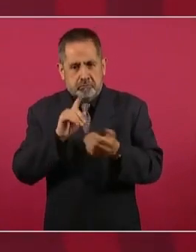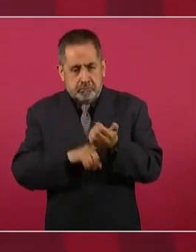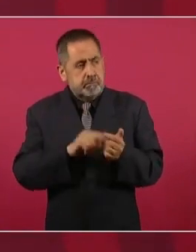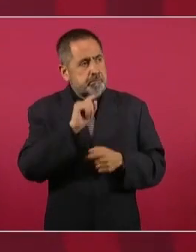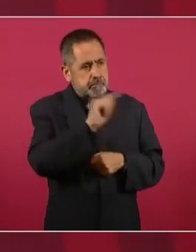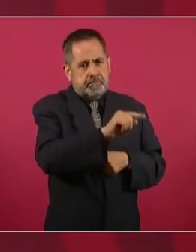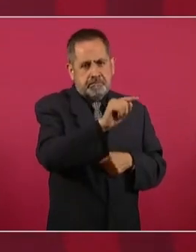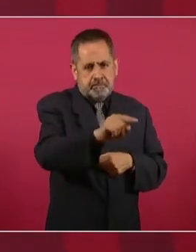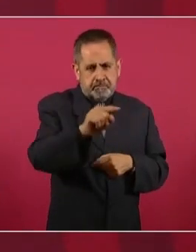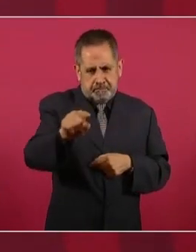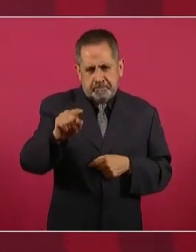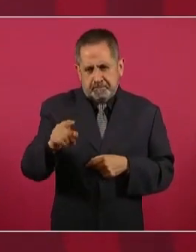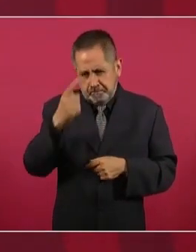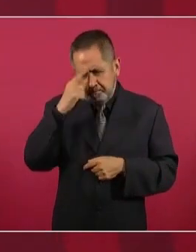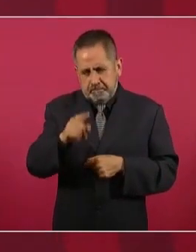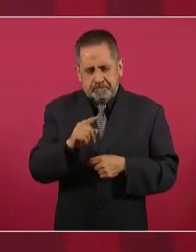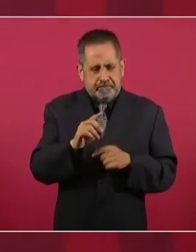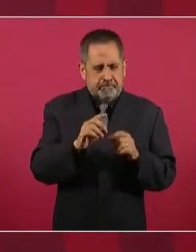médica, consultorios,